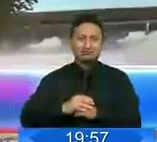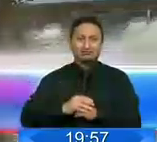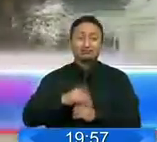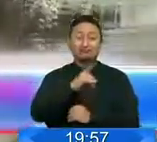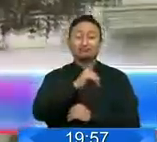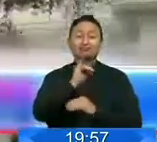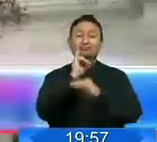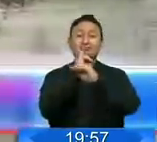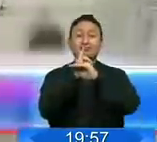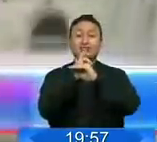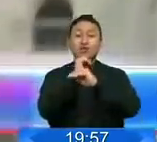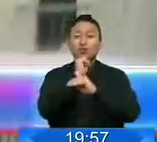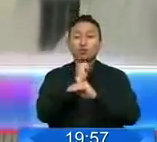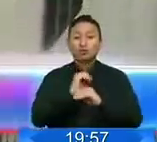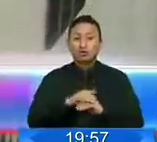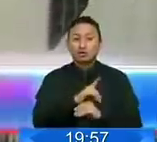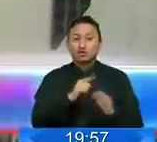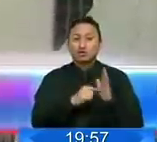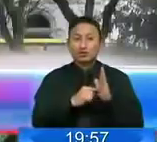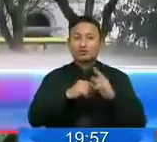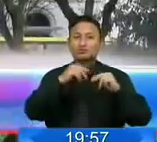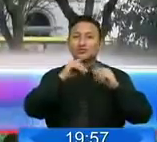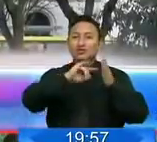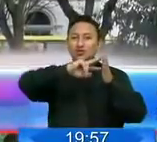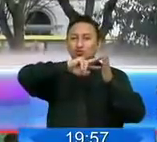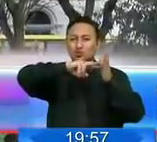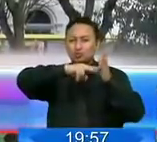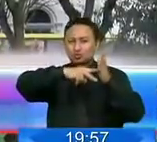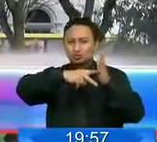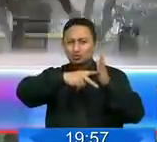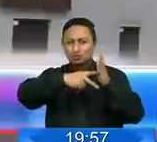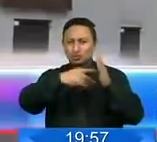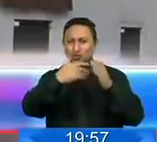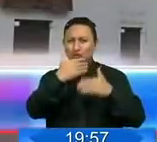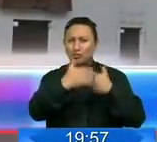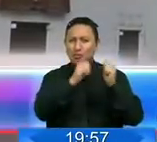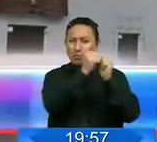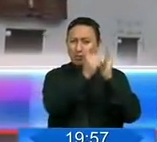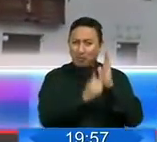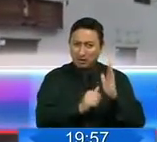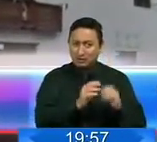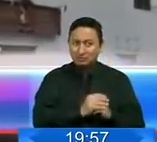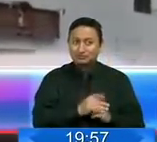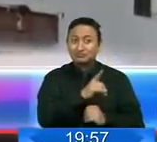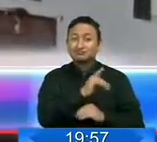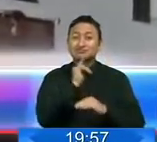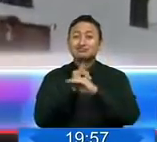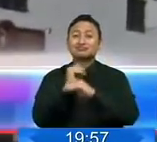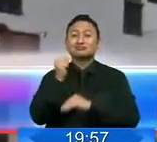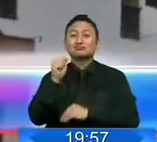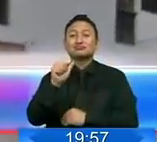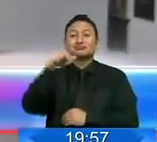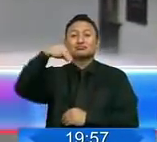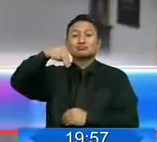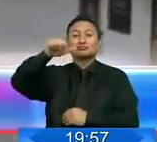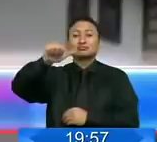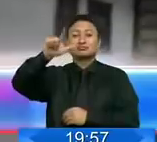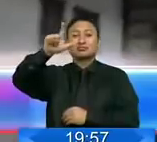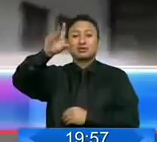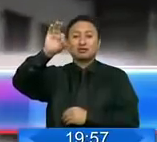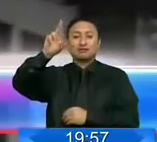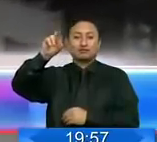Vieja es un relicario de arquitectura, arte e historia. A la vez, la iglesia de San Alfonso es otro de los íconos arquitectónicos